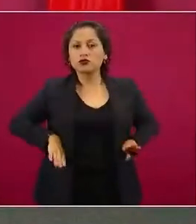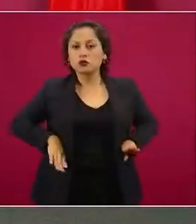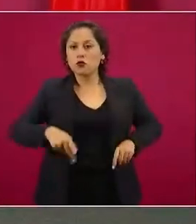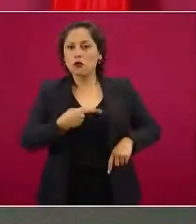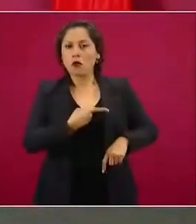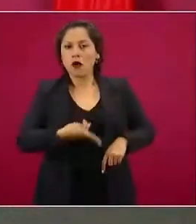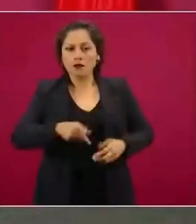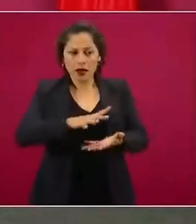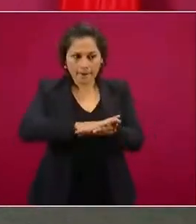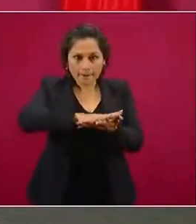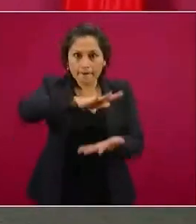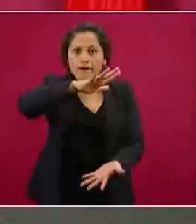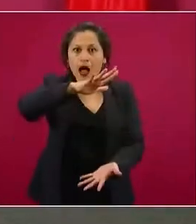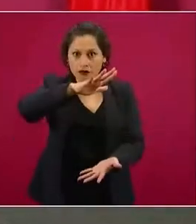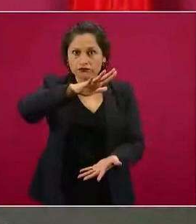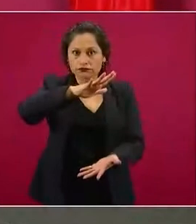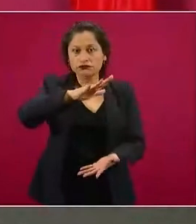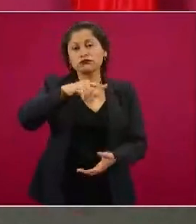sistema piramidal,